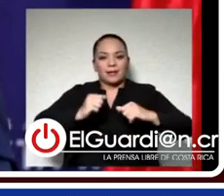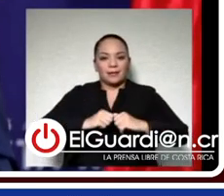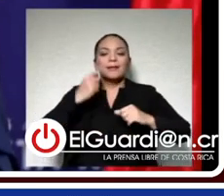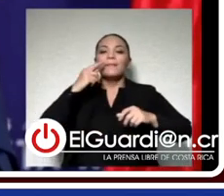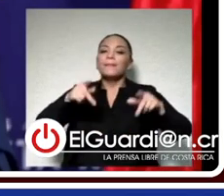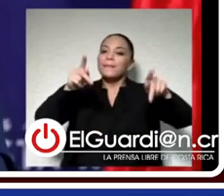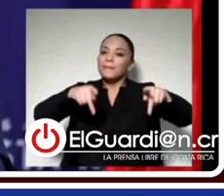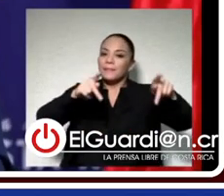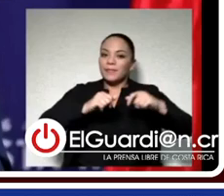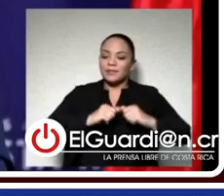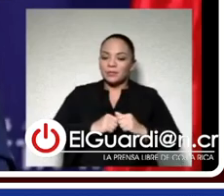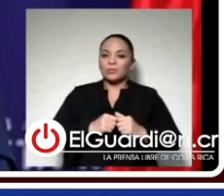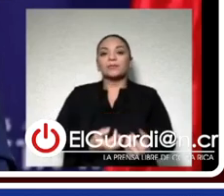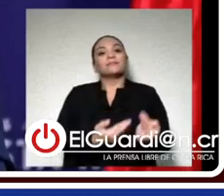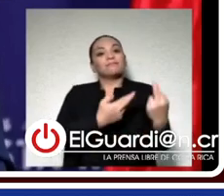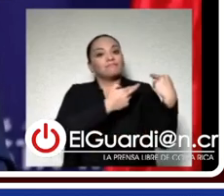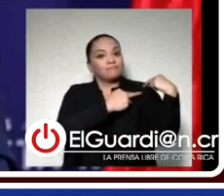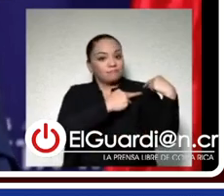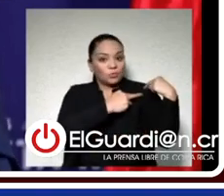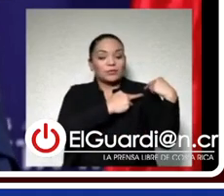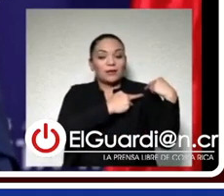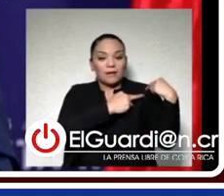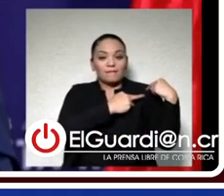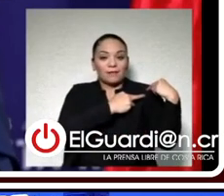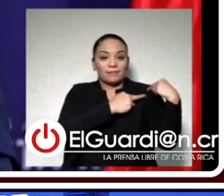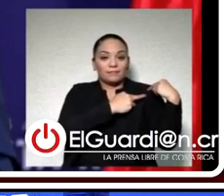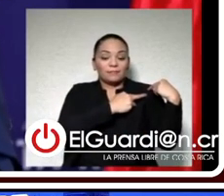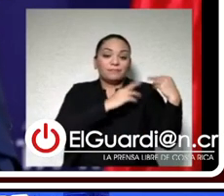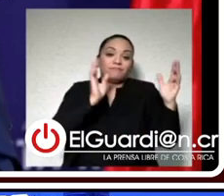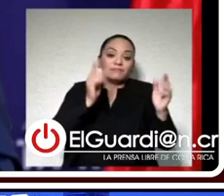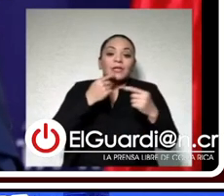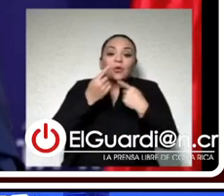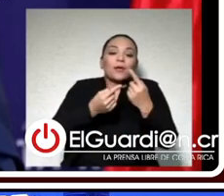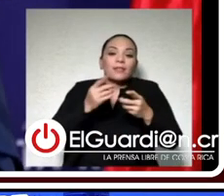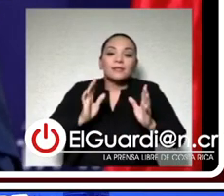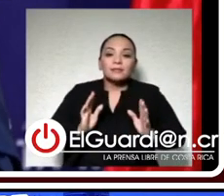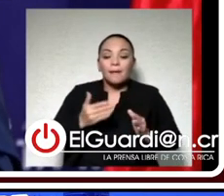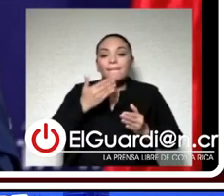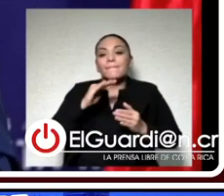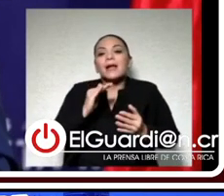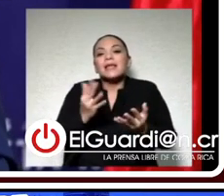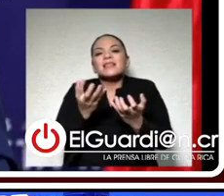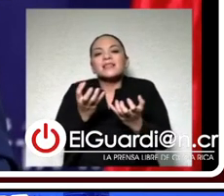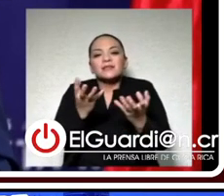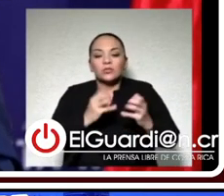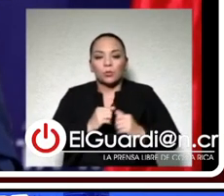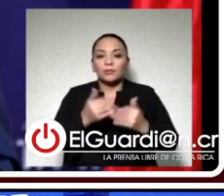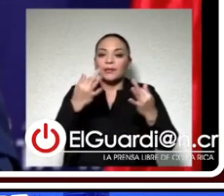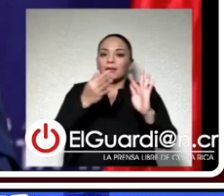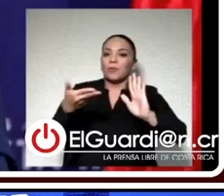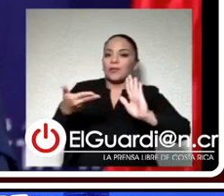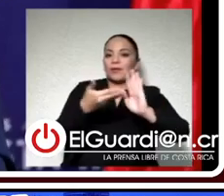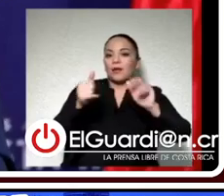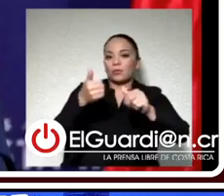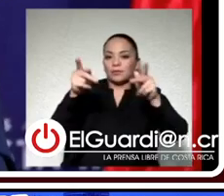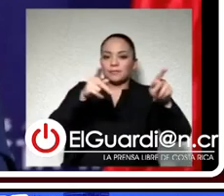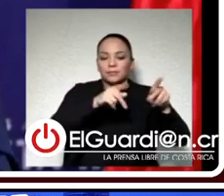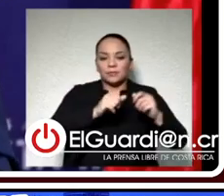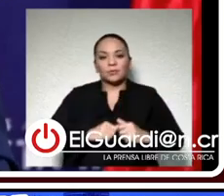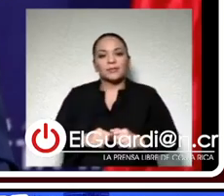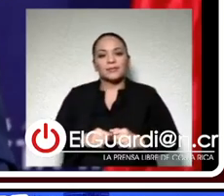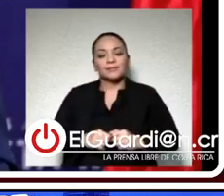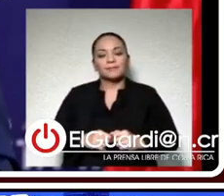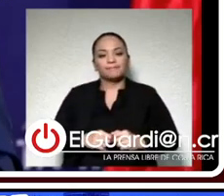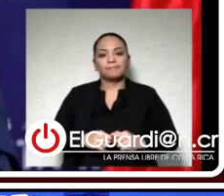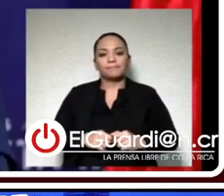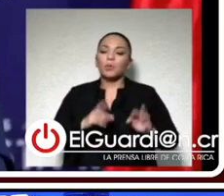tome responsabilidad de lo que dicen de mala intención tratando de dañar a otra persona. Espero